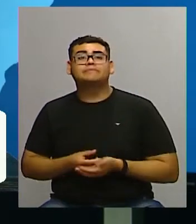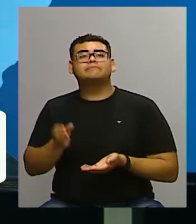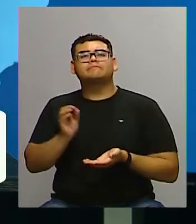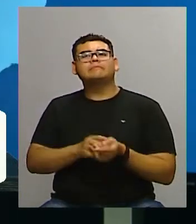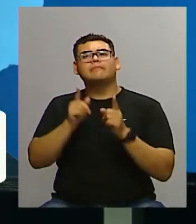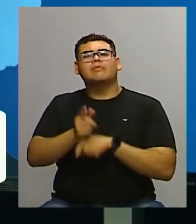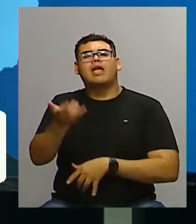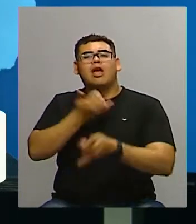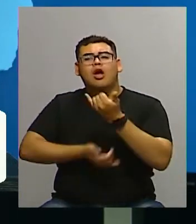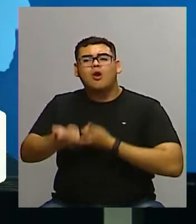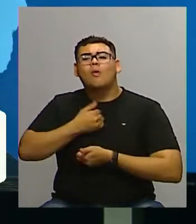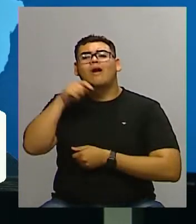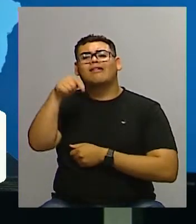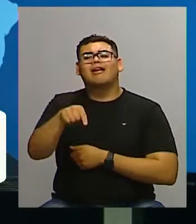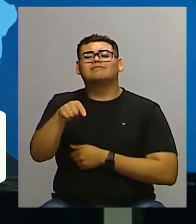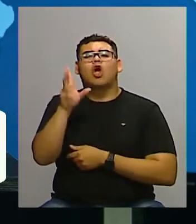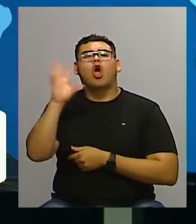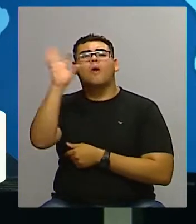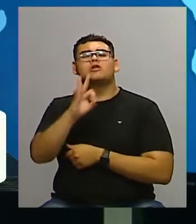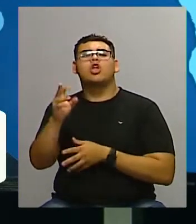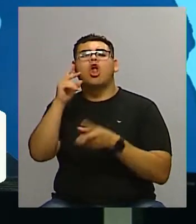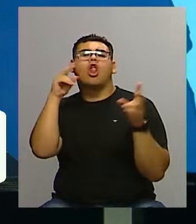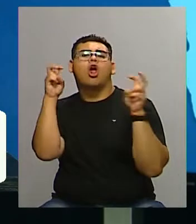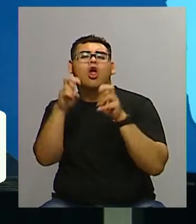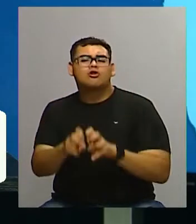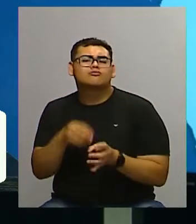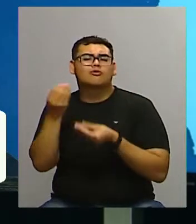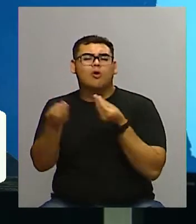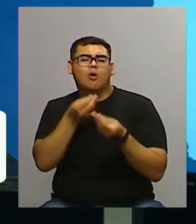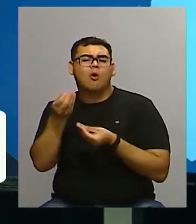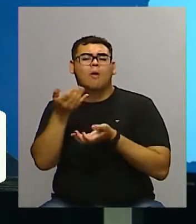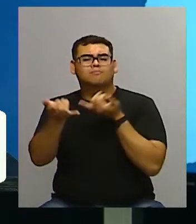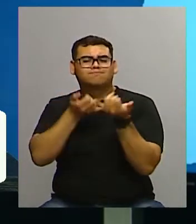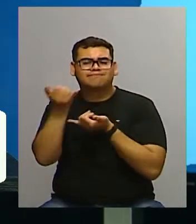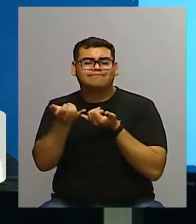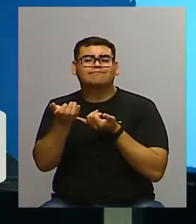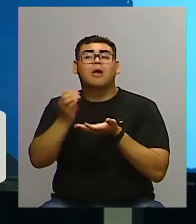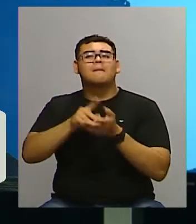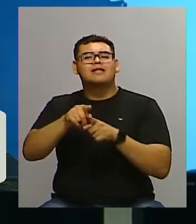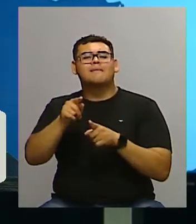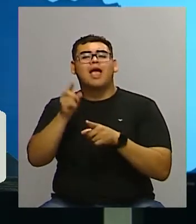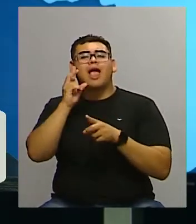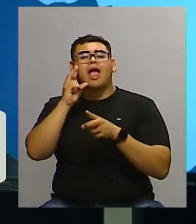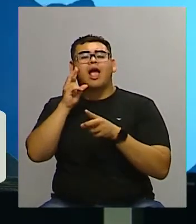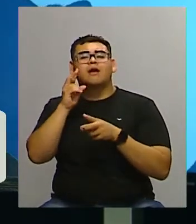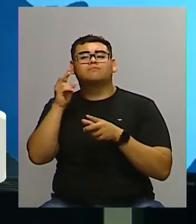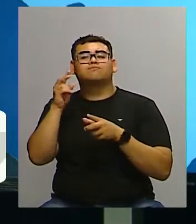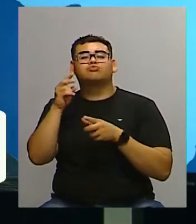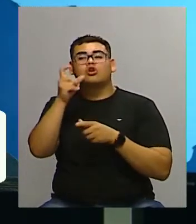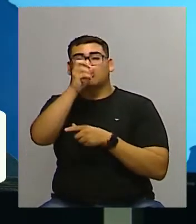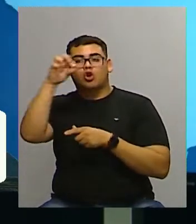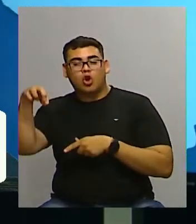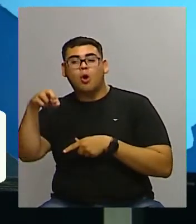cuente cuál es el análisis que hace de los objetivos que se ha trazado la cumbre, pero además de si se logran avances con las cumbres en general.